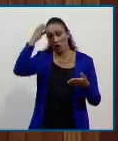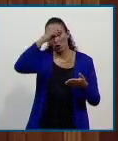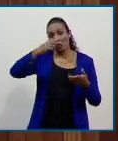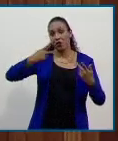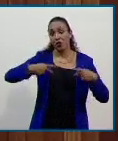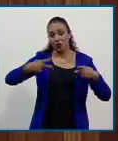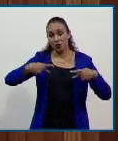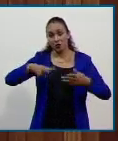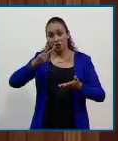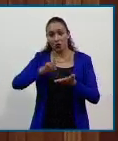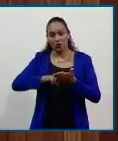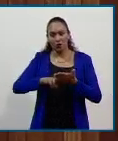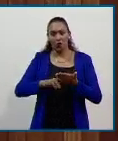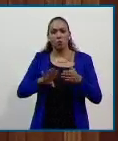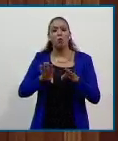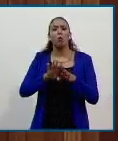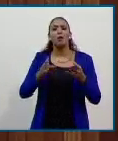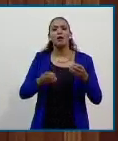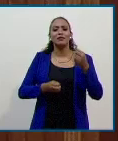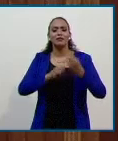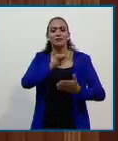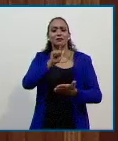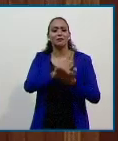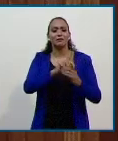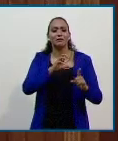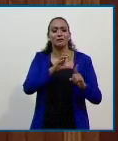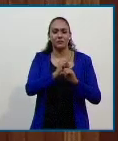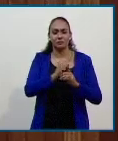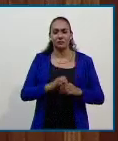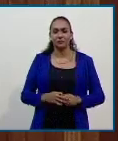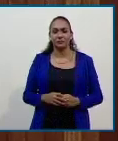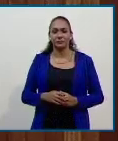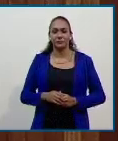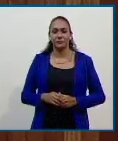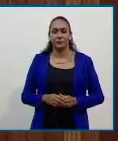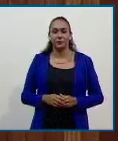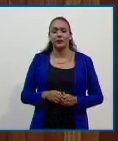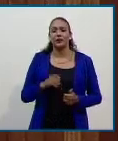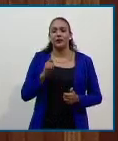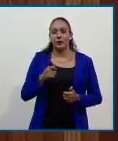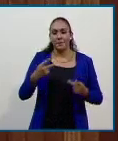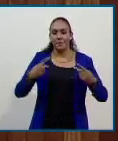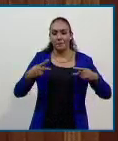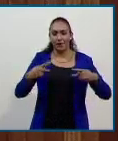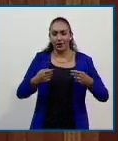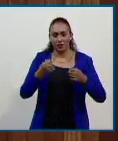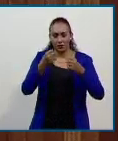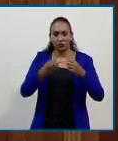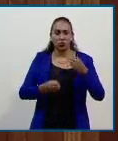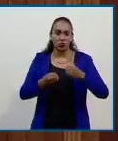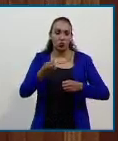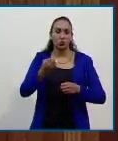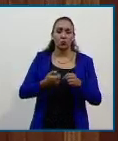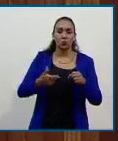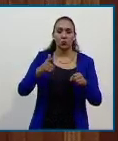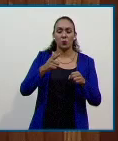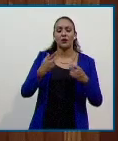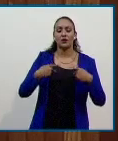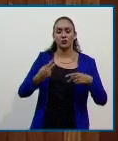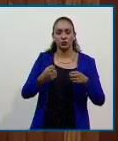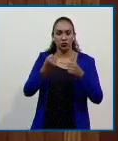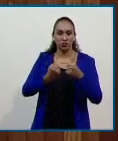Justicia en el sentido amplio de la palabra significa justicia social,